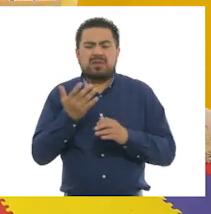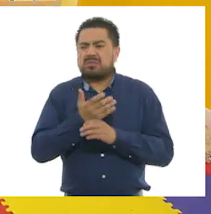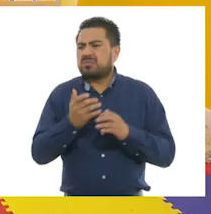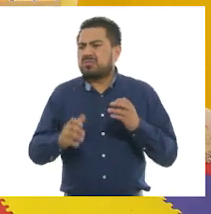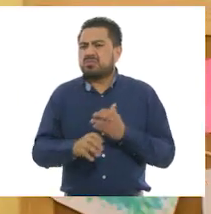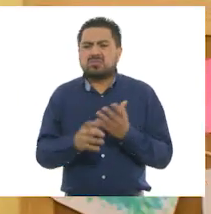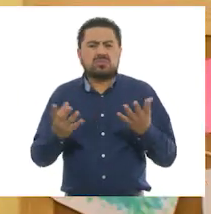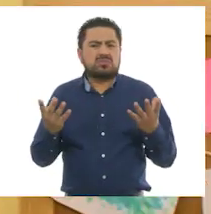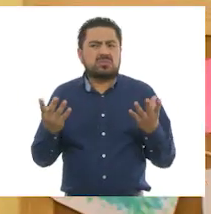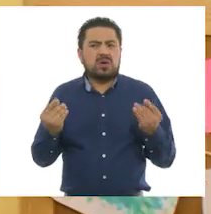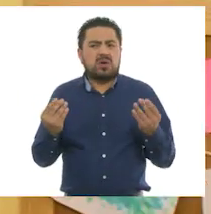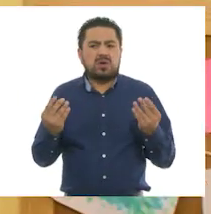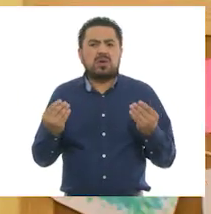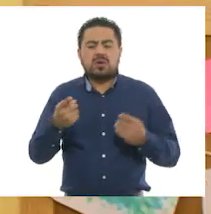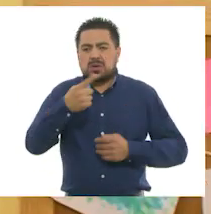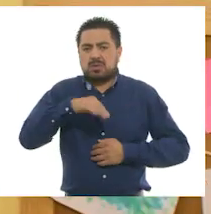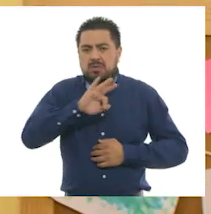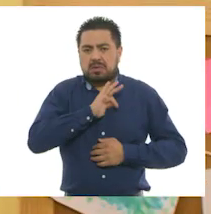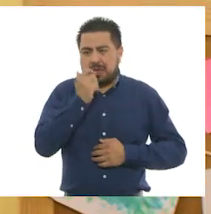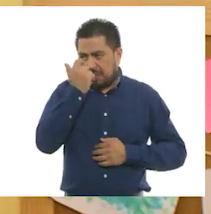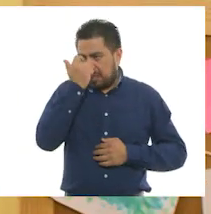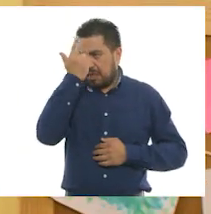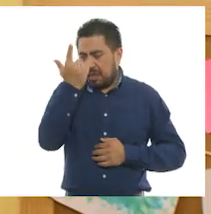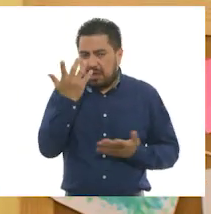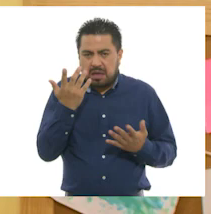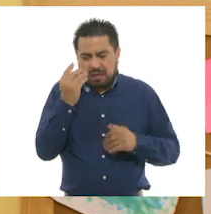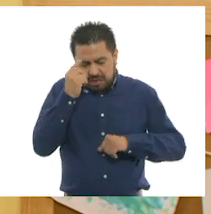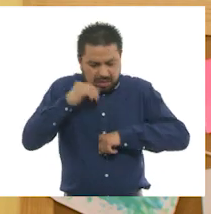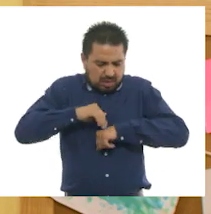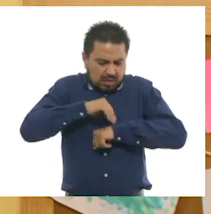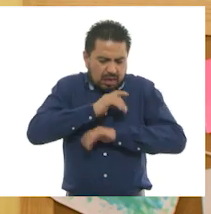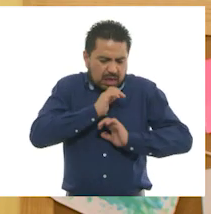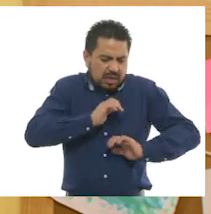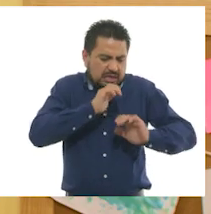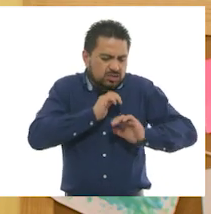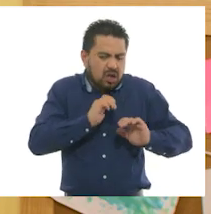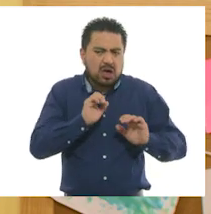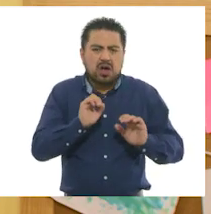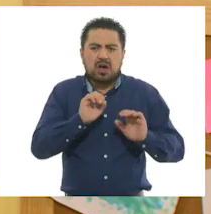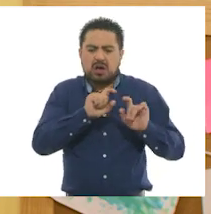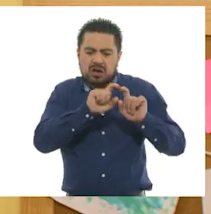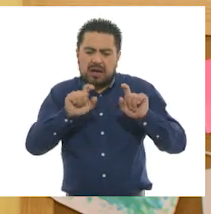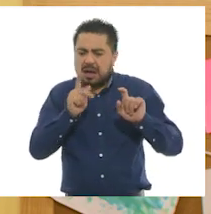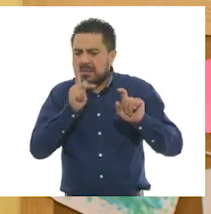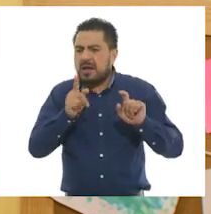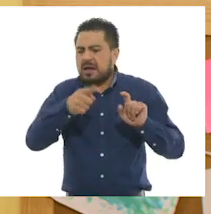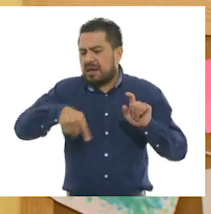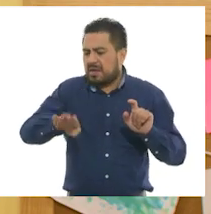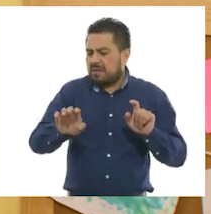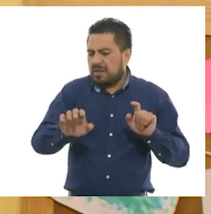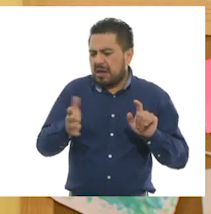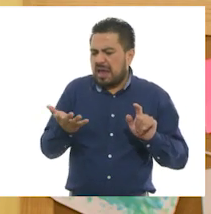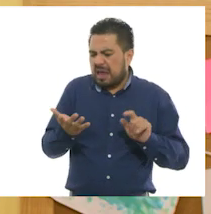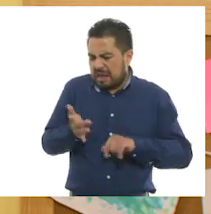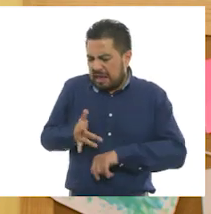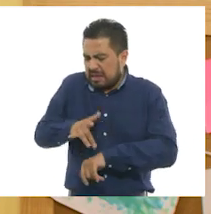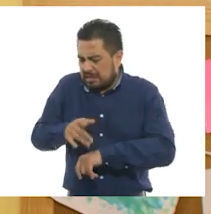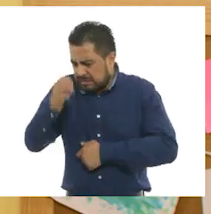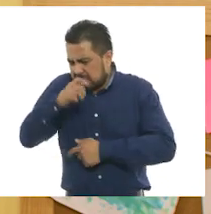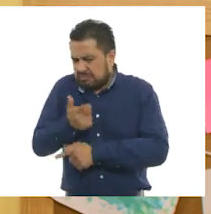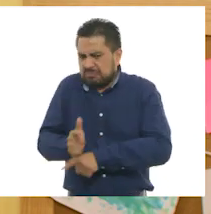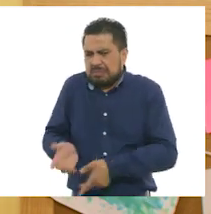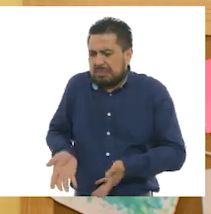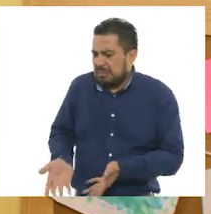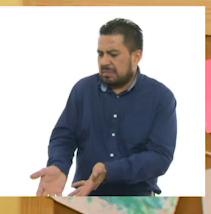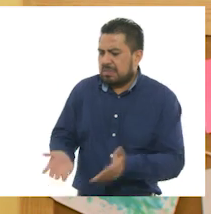cosas. Pueden inventar canciones y rimas, o pueden dejar que los bebés, niñas y niños experimenten